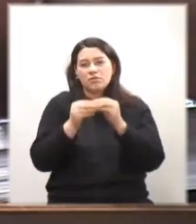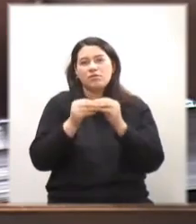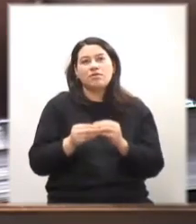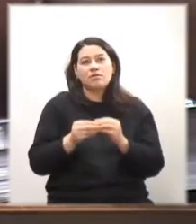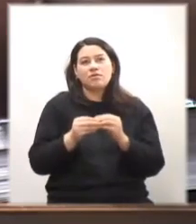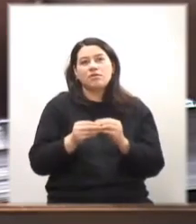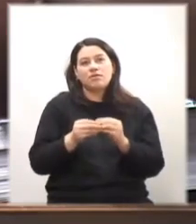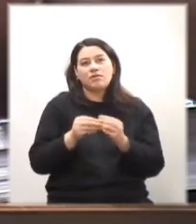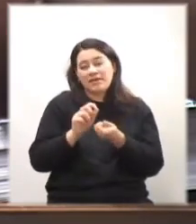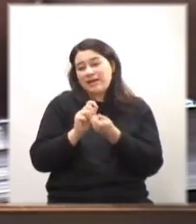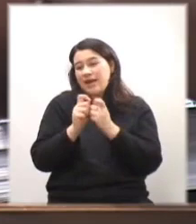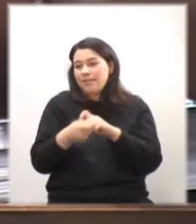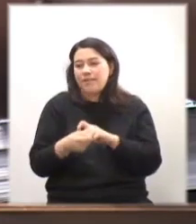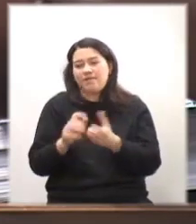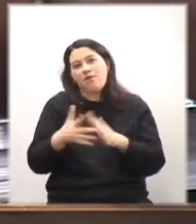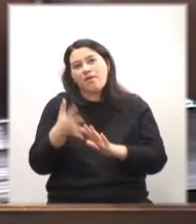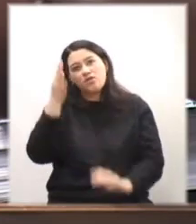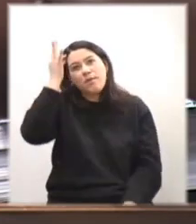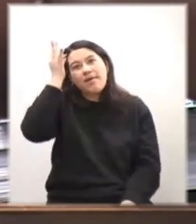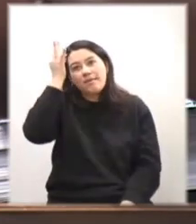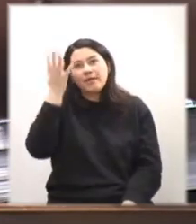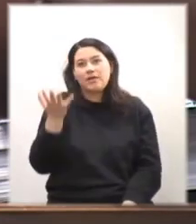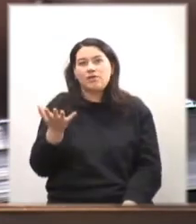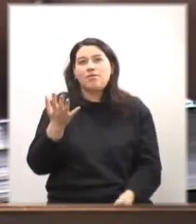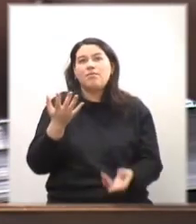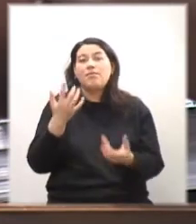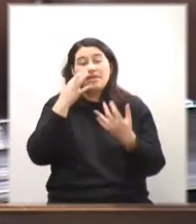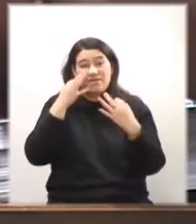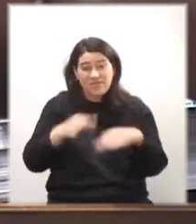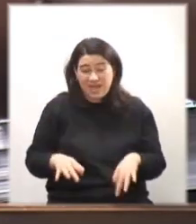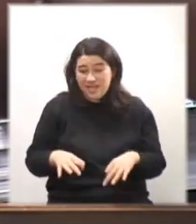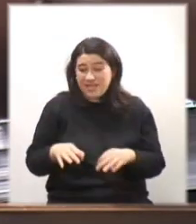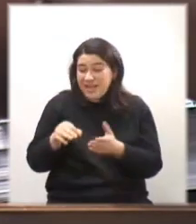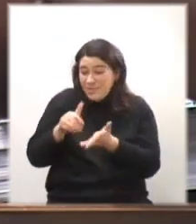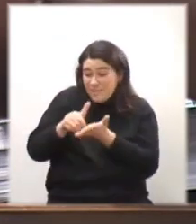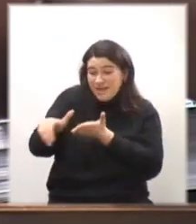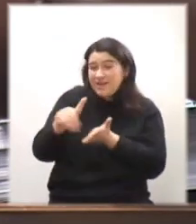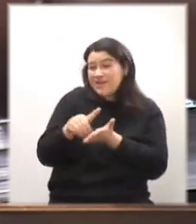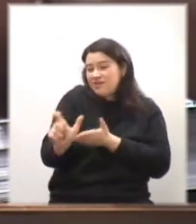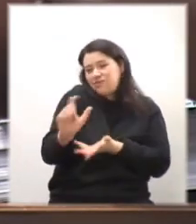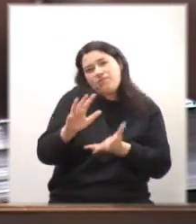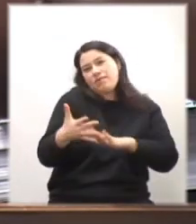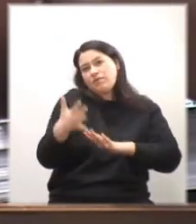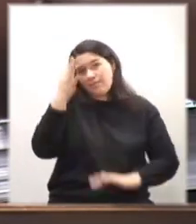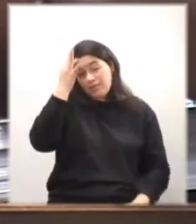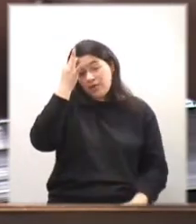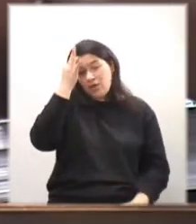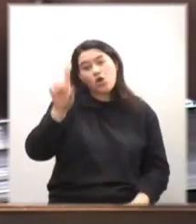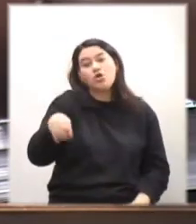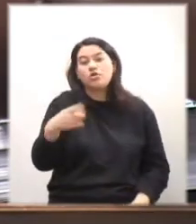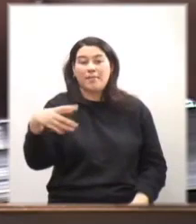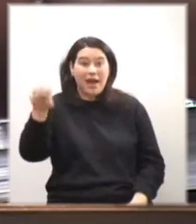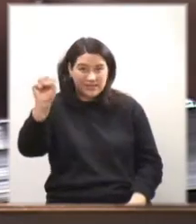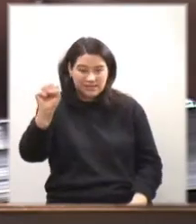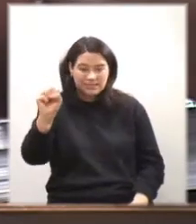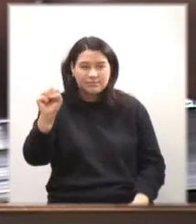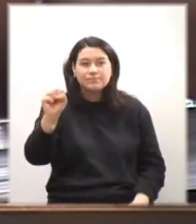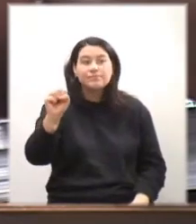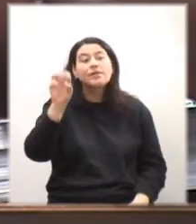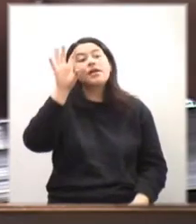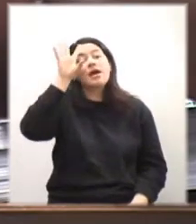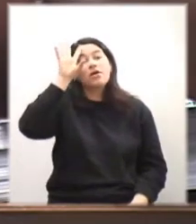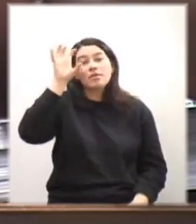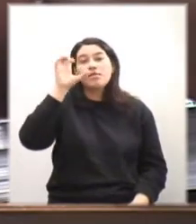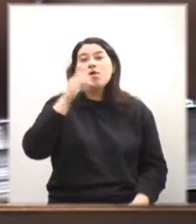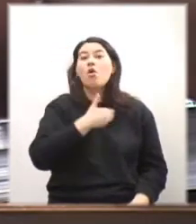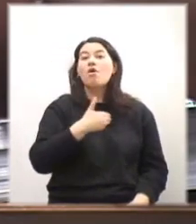creo, a la categoría de tomada de pelo por la magnitud del excedente. Y otra perla, señor presidente. Recordemos